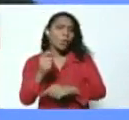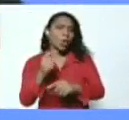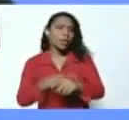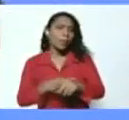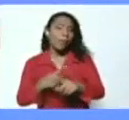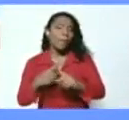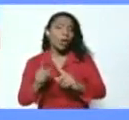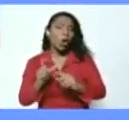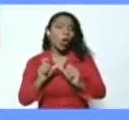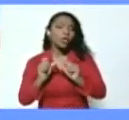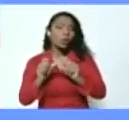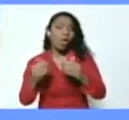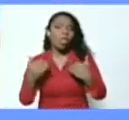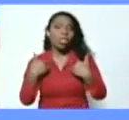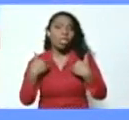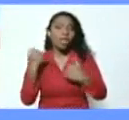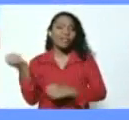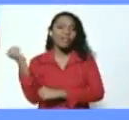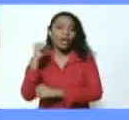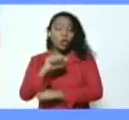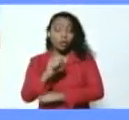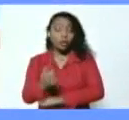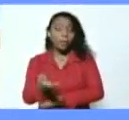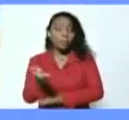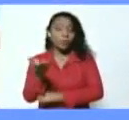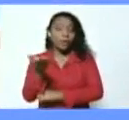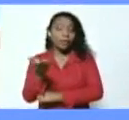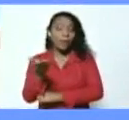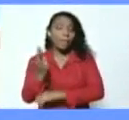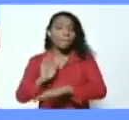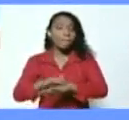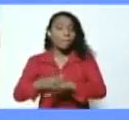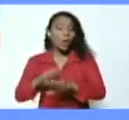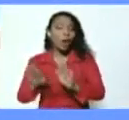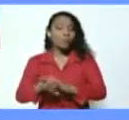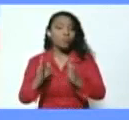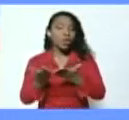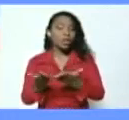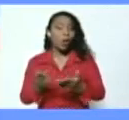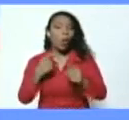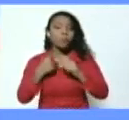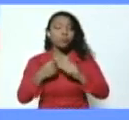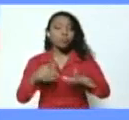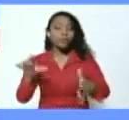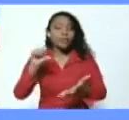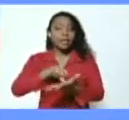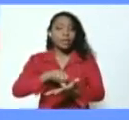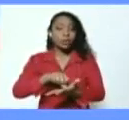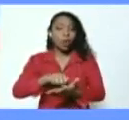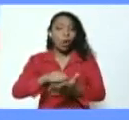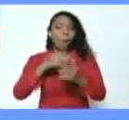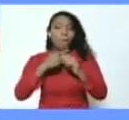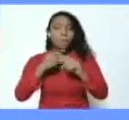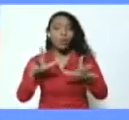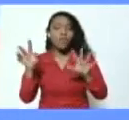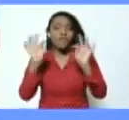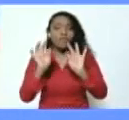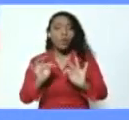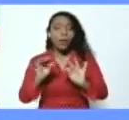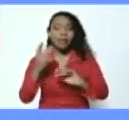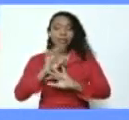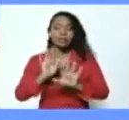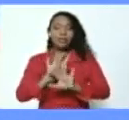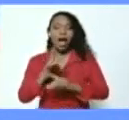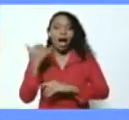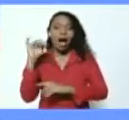siguen sufriendo derrotas importantes. Porque el mundo multicéntrico, el mundo pluripolar, ya